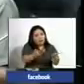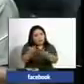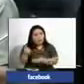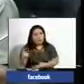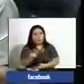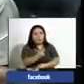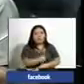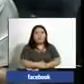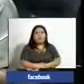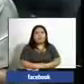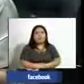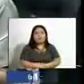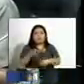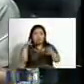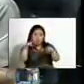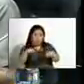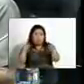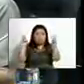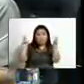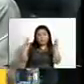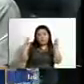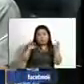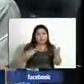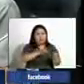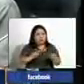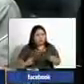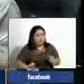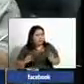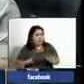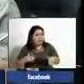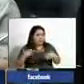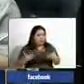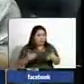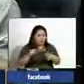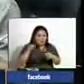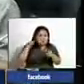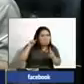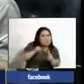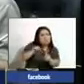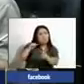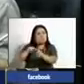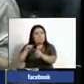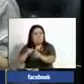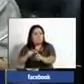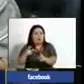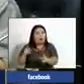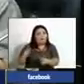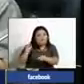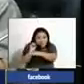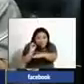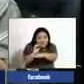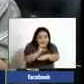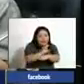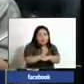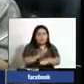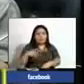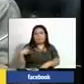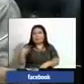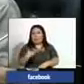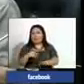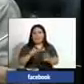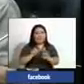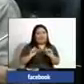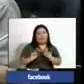salvadoreños. Involucrar al país en este momento en una dinámica de sembrar más odio del que ya existe, nosotros creemos que es